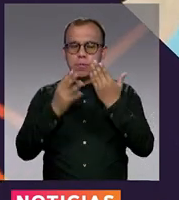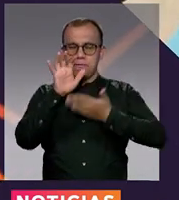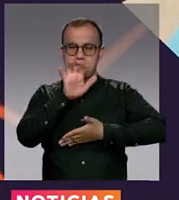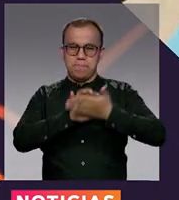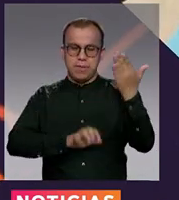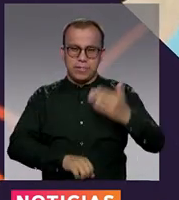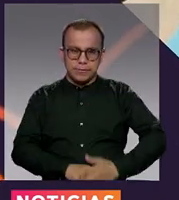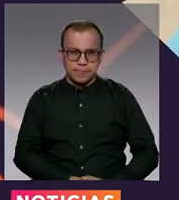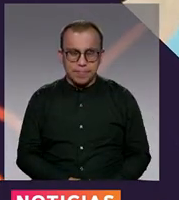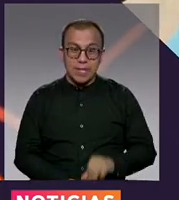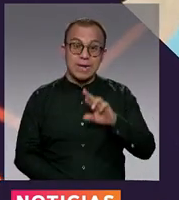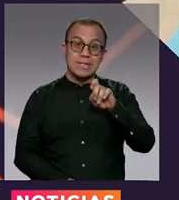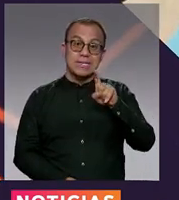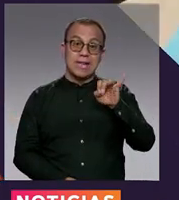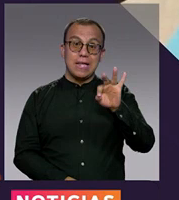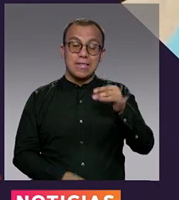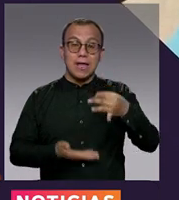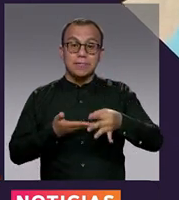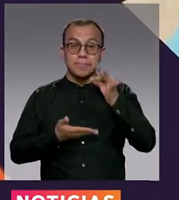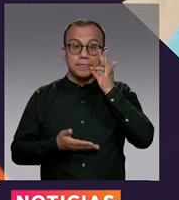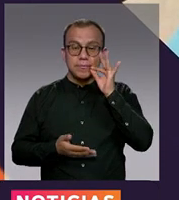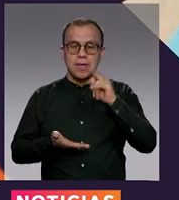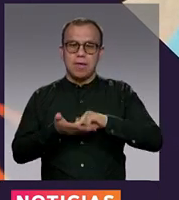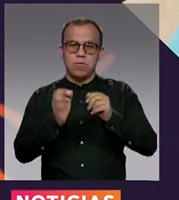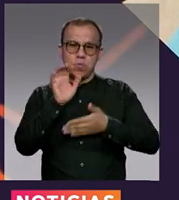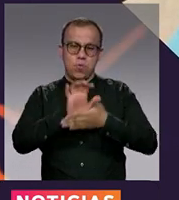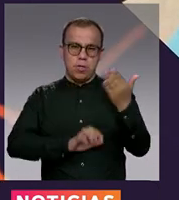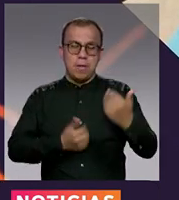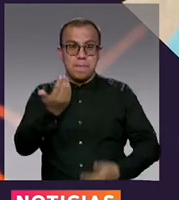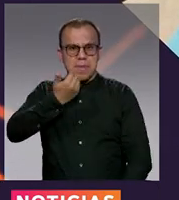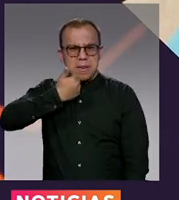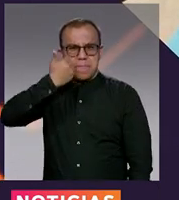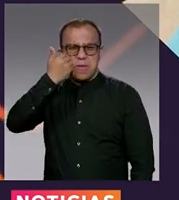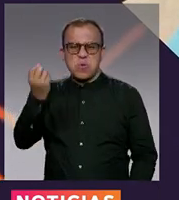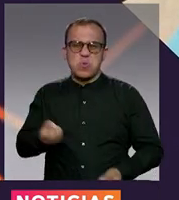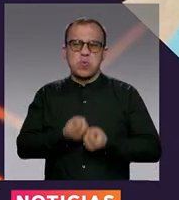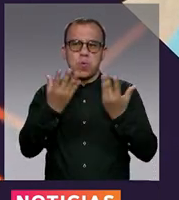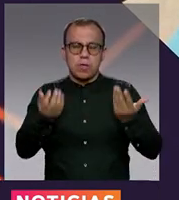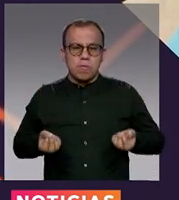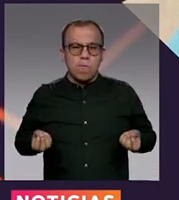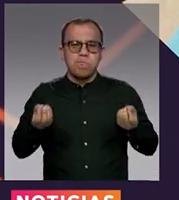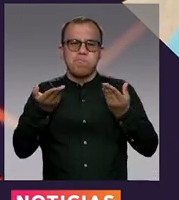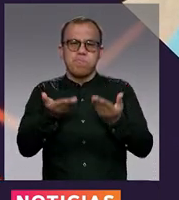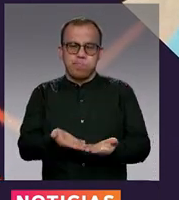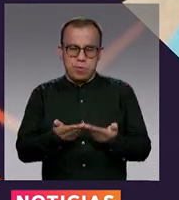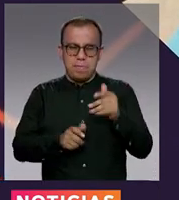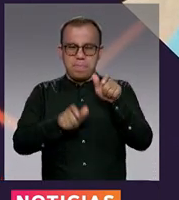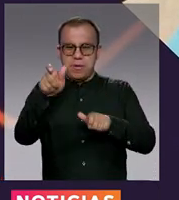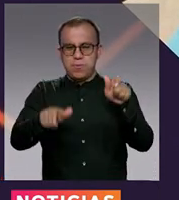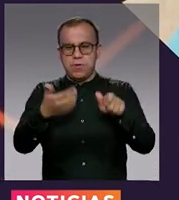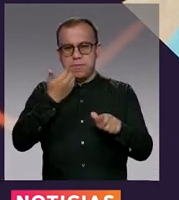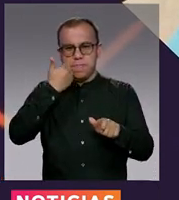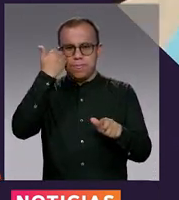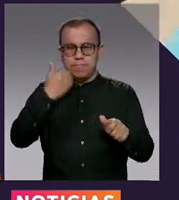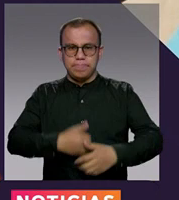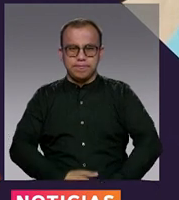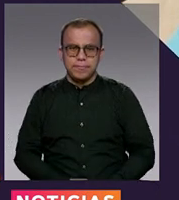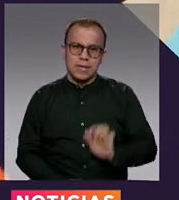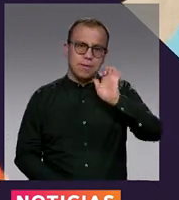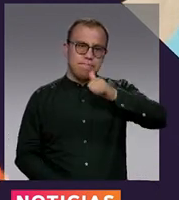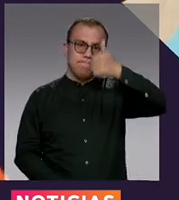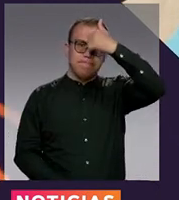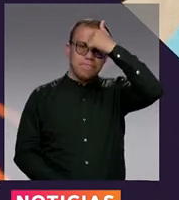y risaralda 320 para inmunizar adultos mayores se destinaron 82 mil 694 dosis principalmente